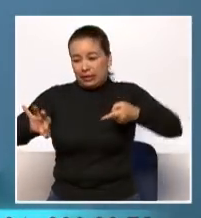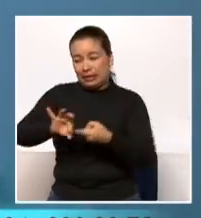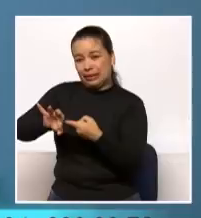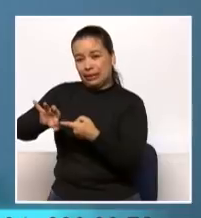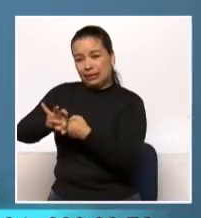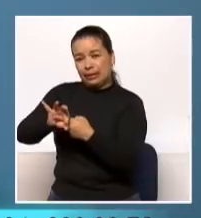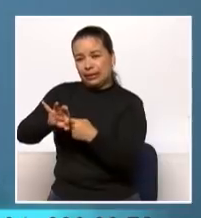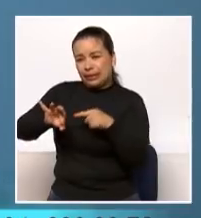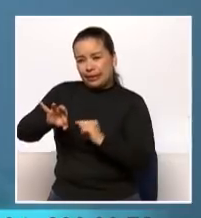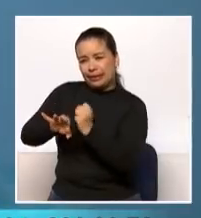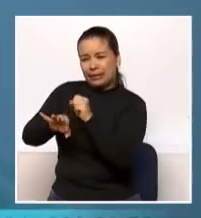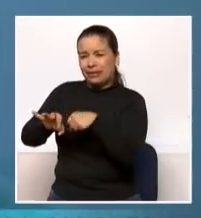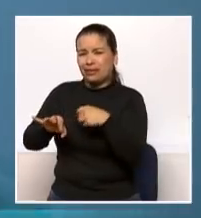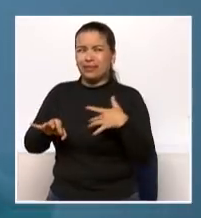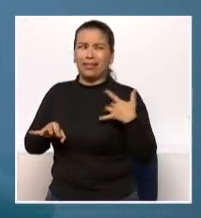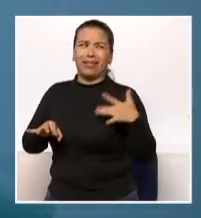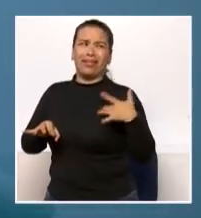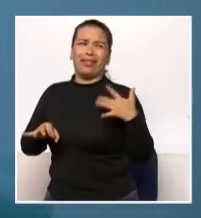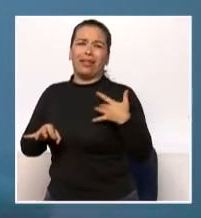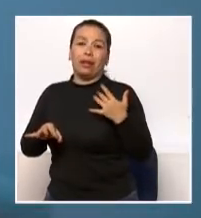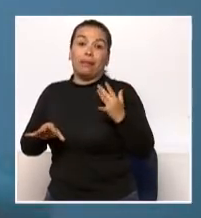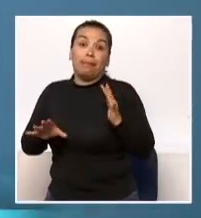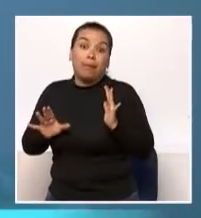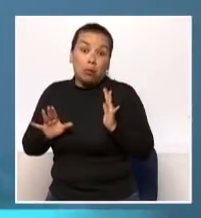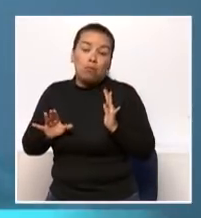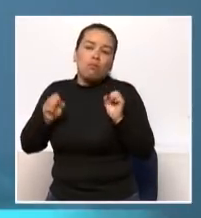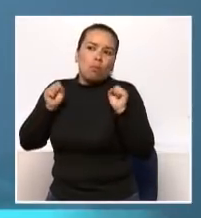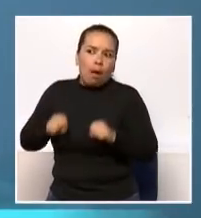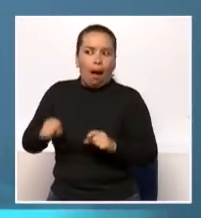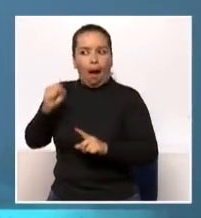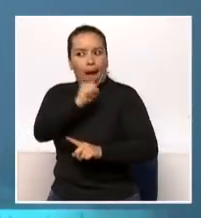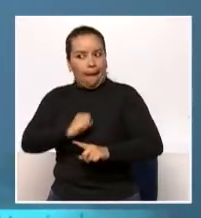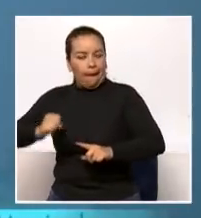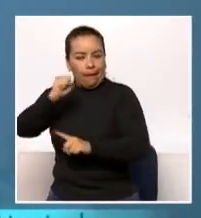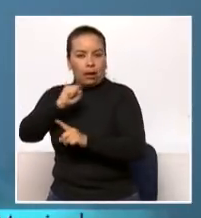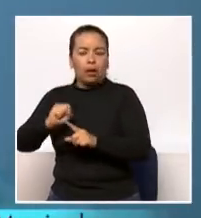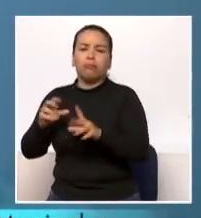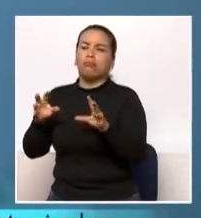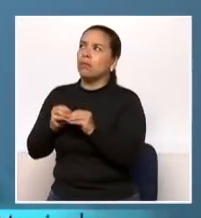muchos de los pacientes no les gusta, pero uno puede empezar a hacer un tamizaje. Si aquí vemos que el peso de